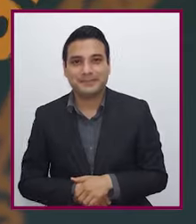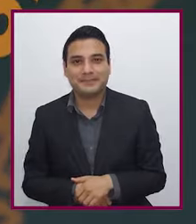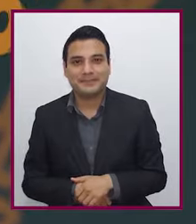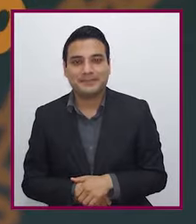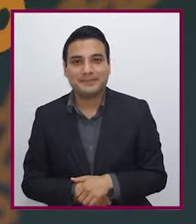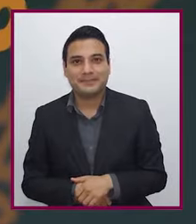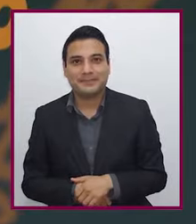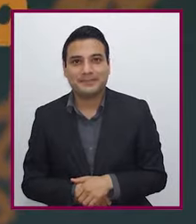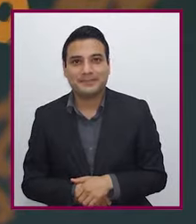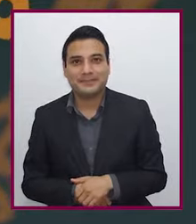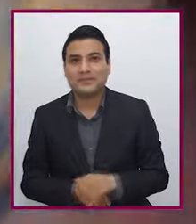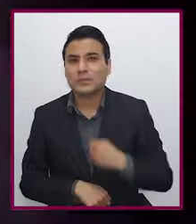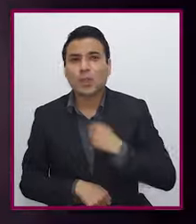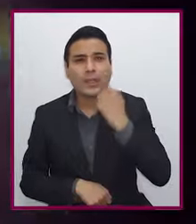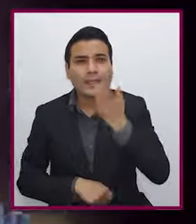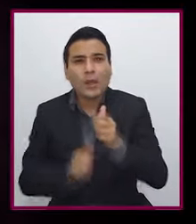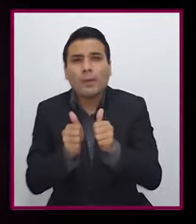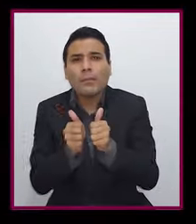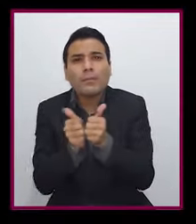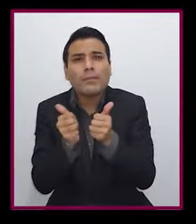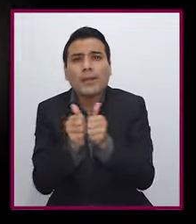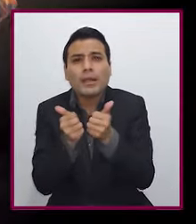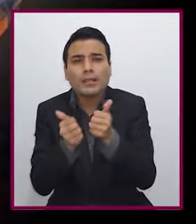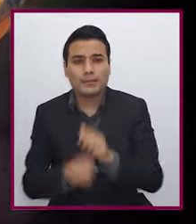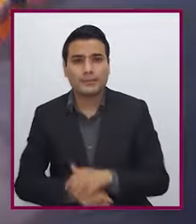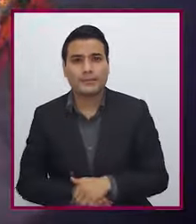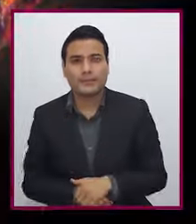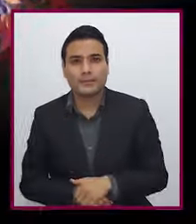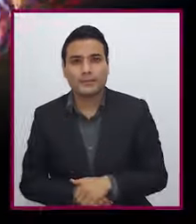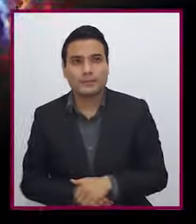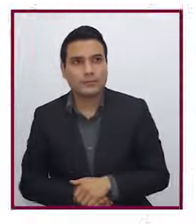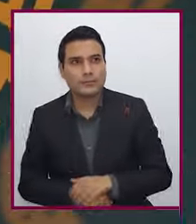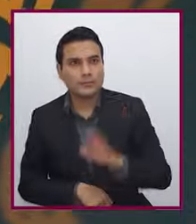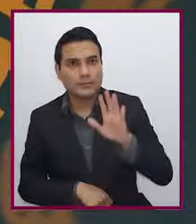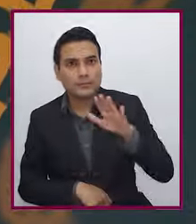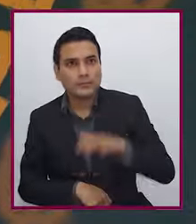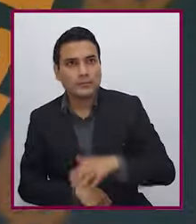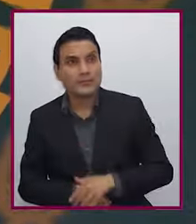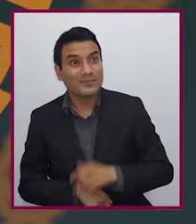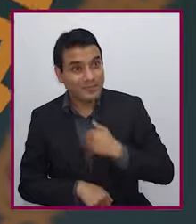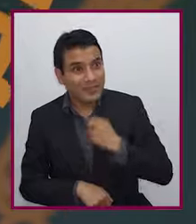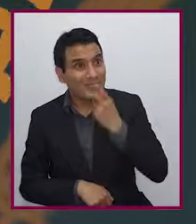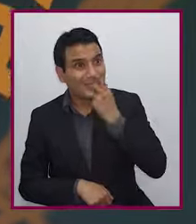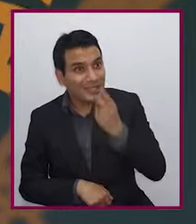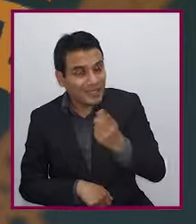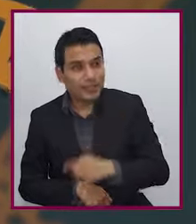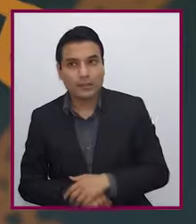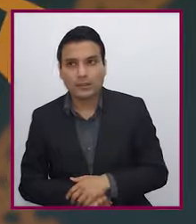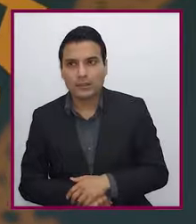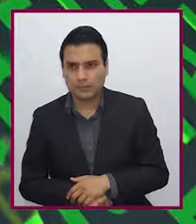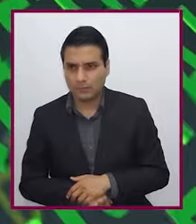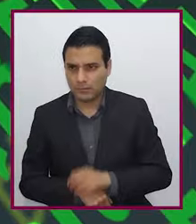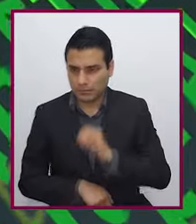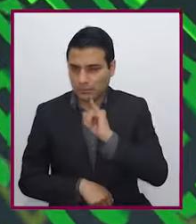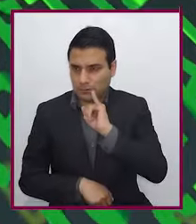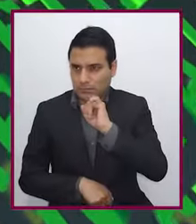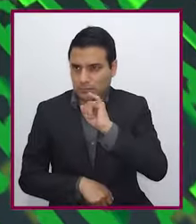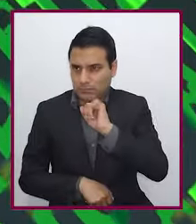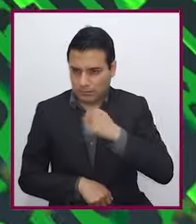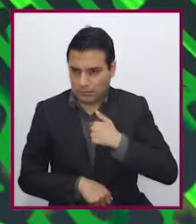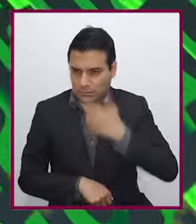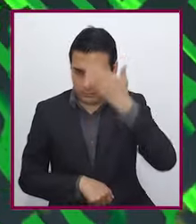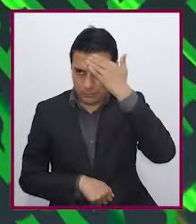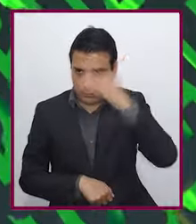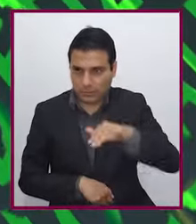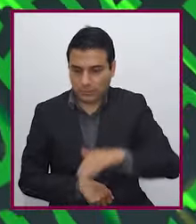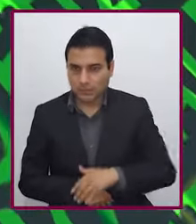¡Hasta la próxima! ¡Quiero mi cocón! Gaby, te lo dije. Y no me